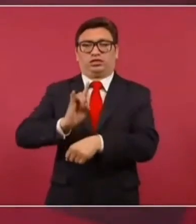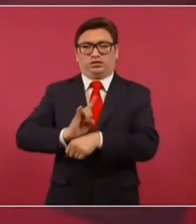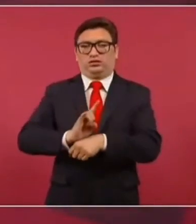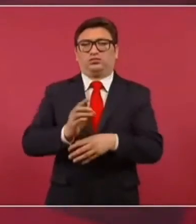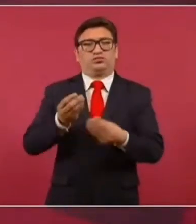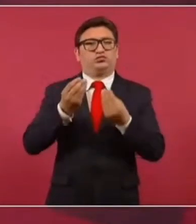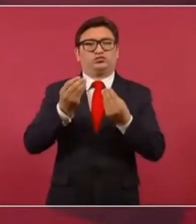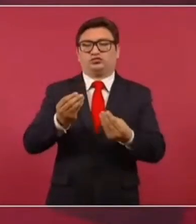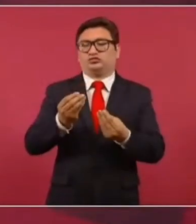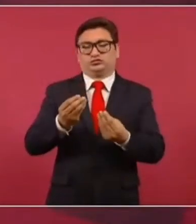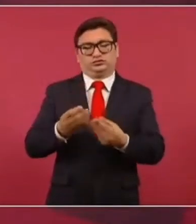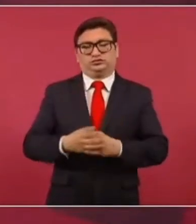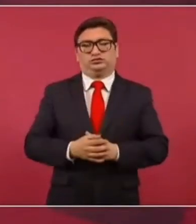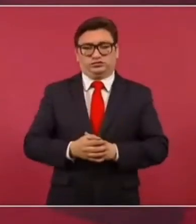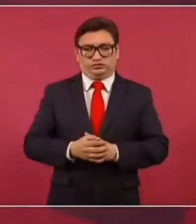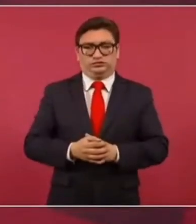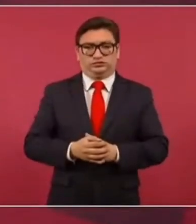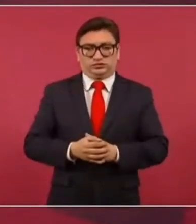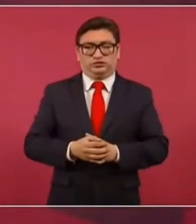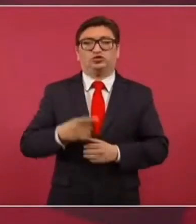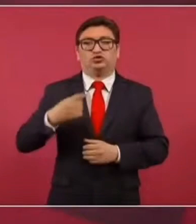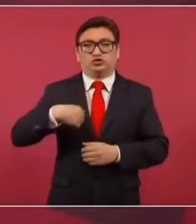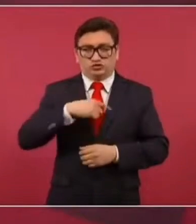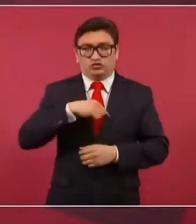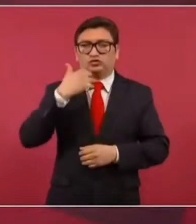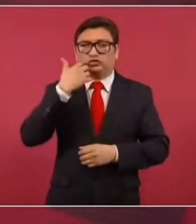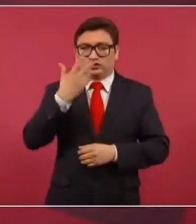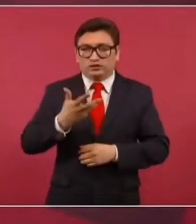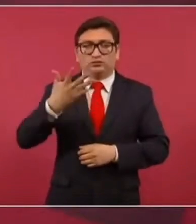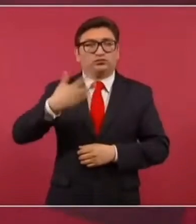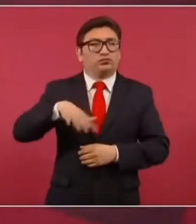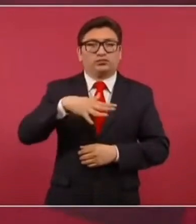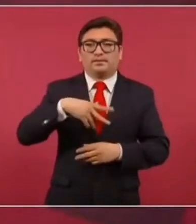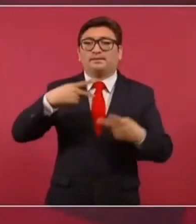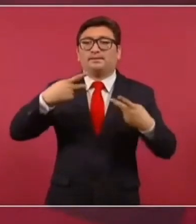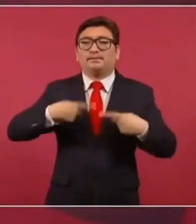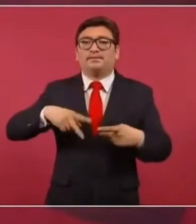Hay muchos falsarios. Estamos buscando gente que realmente